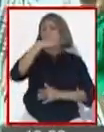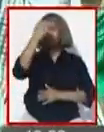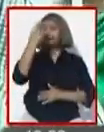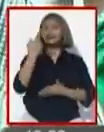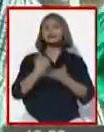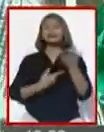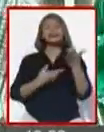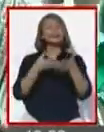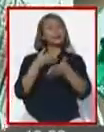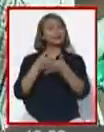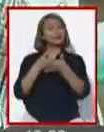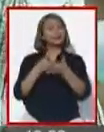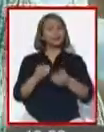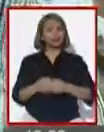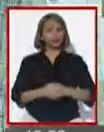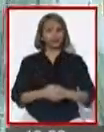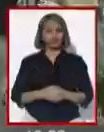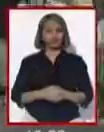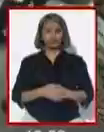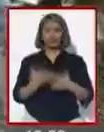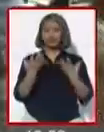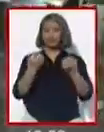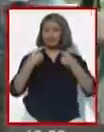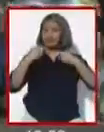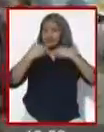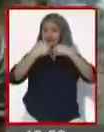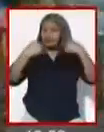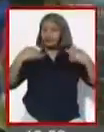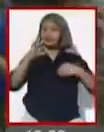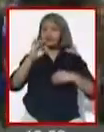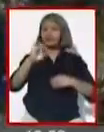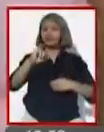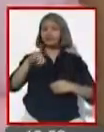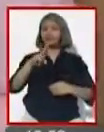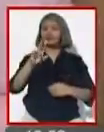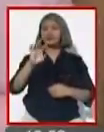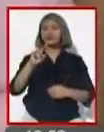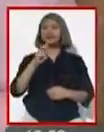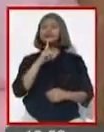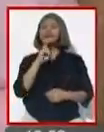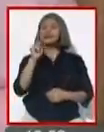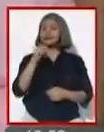que lo han ido a mancillar, a quererlo dividir. Este grupo de Fejuve también